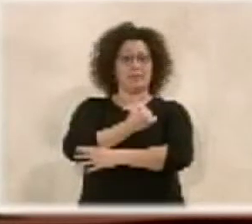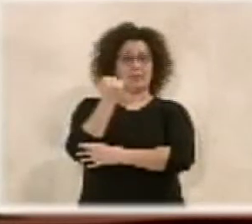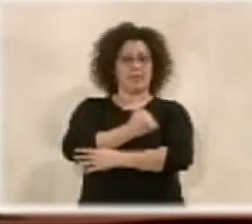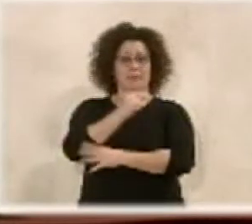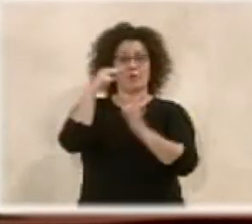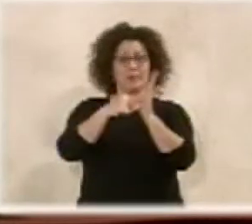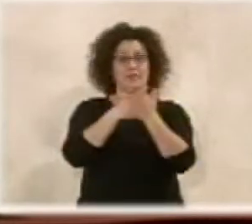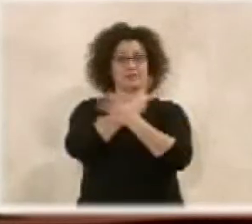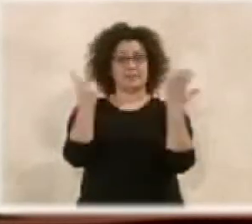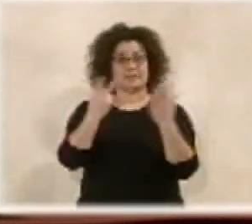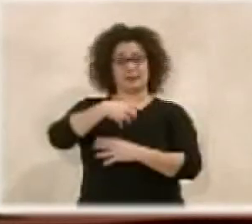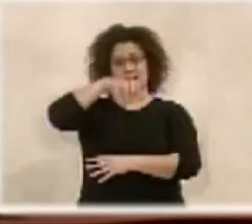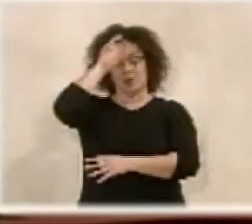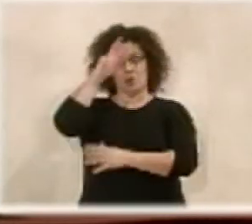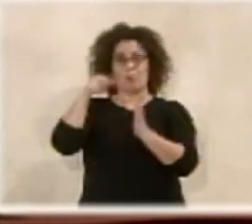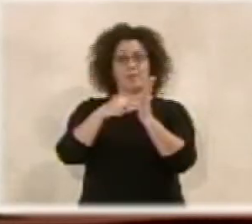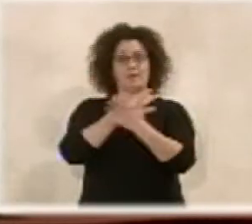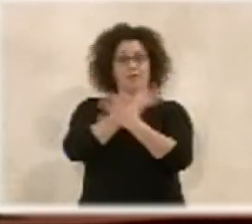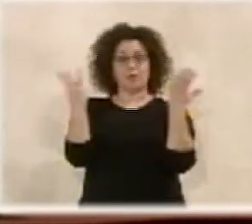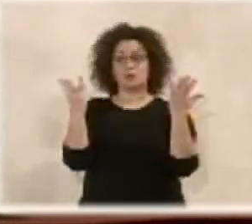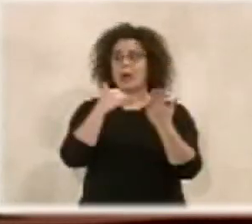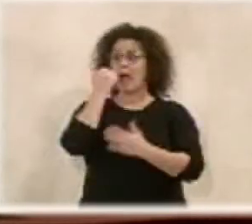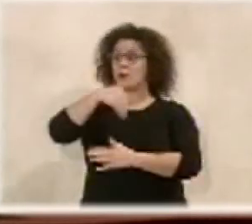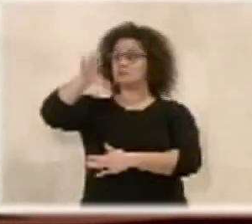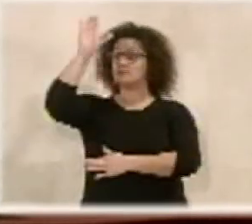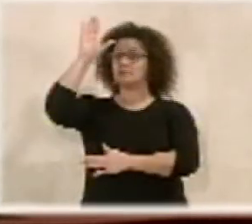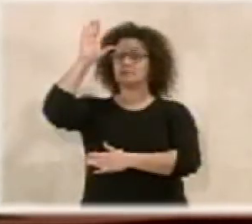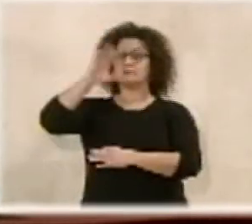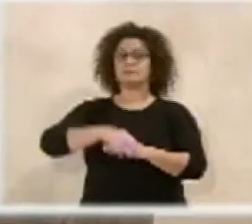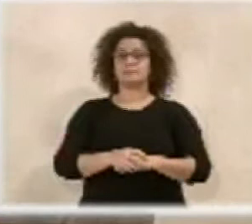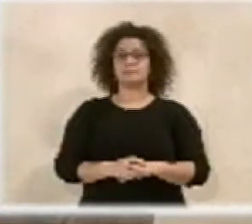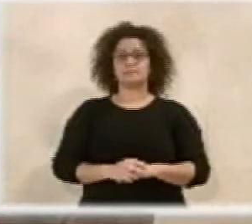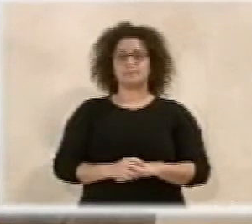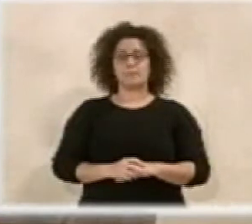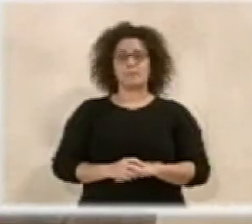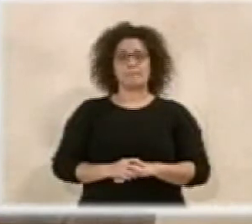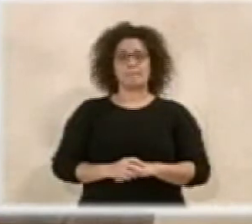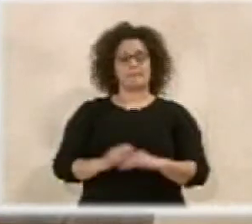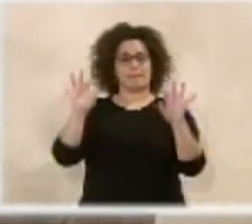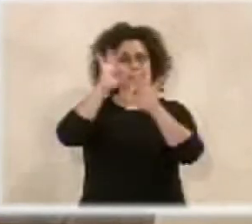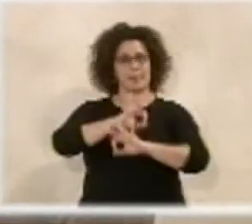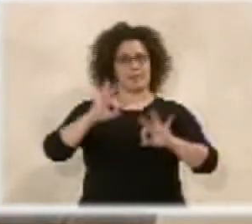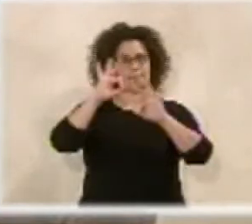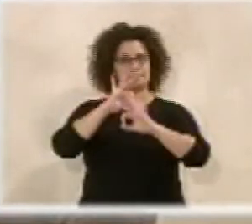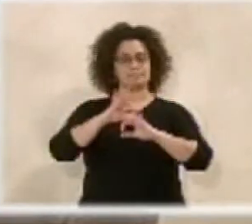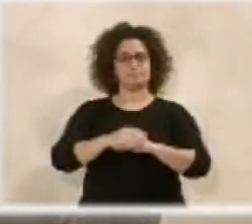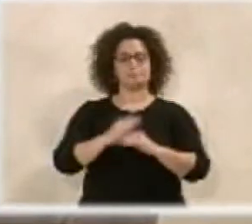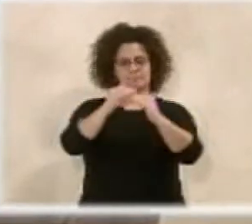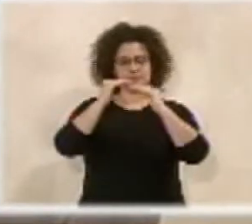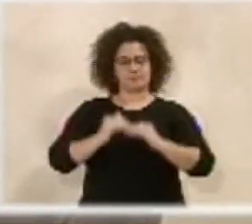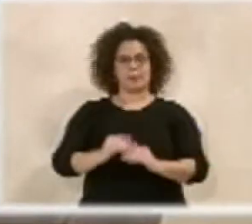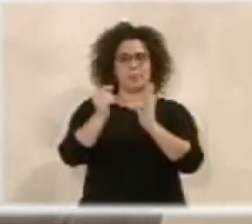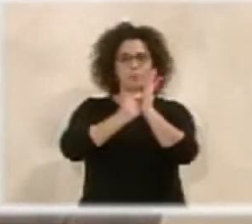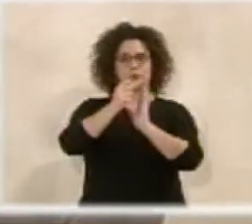de 2018. ¿Alguna intervención al punto número 14 del orden del día? Nada. Punto